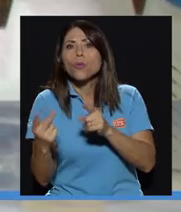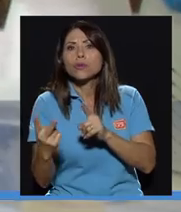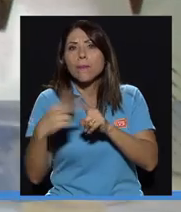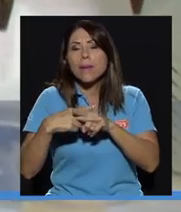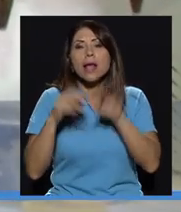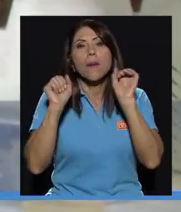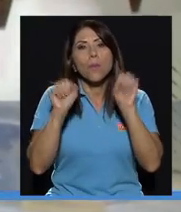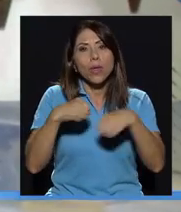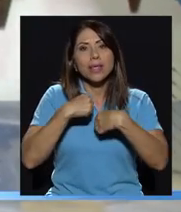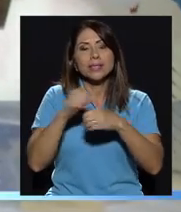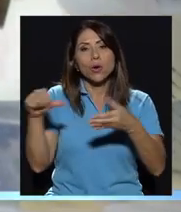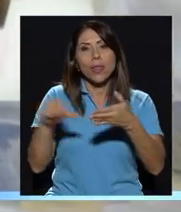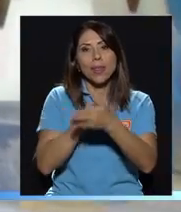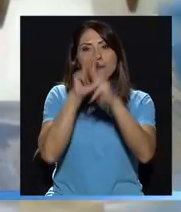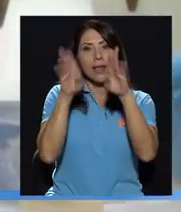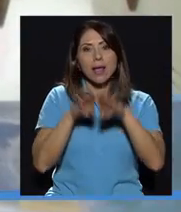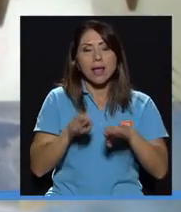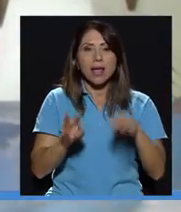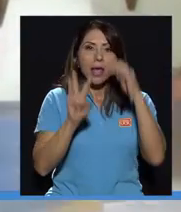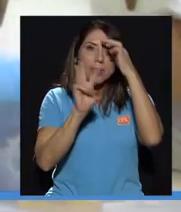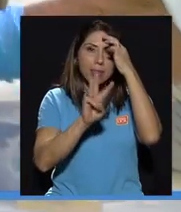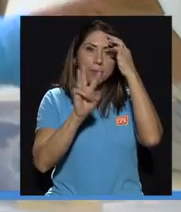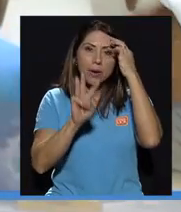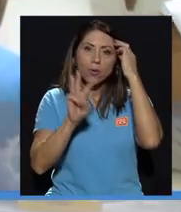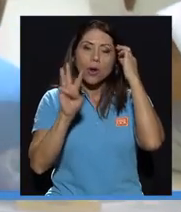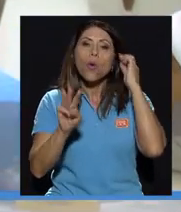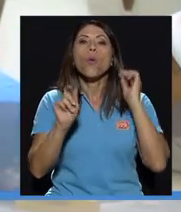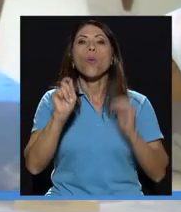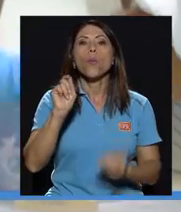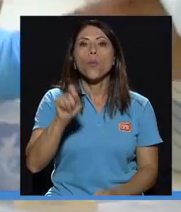mecanismo puede consultar la página web